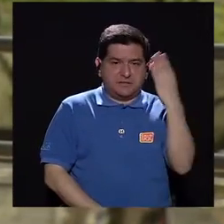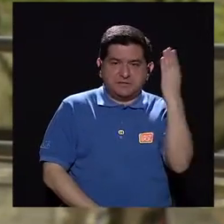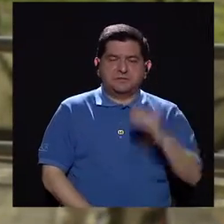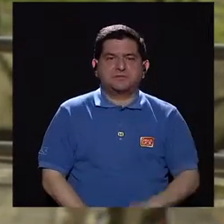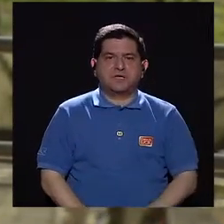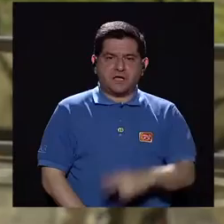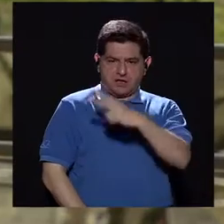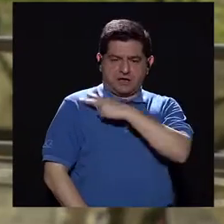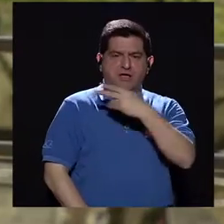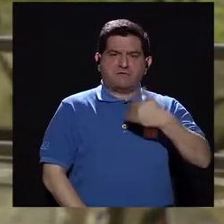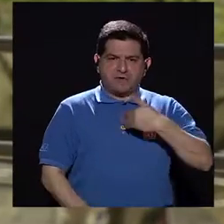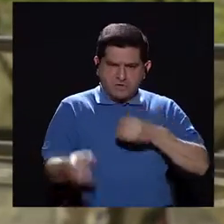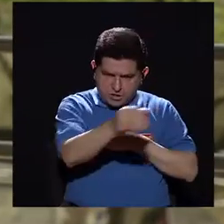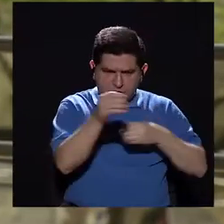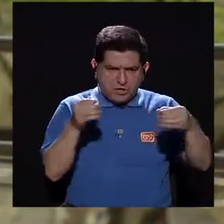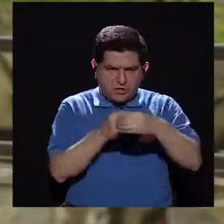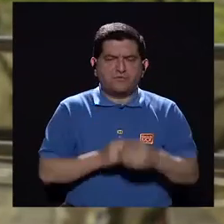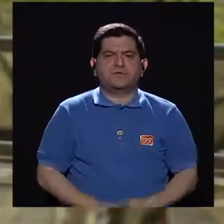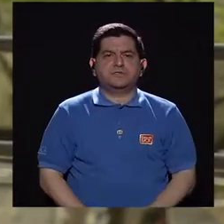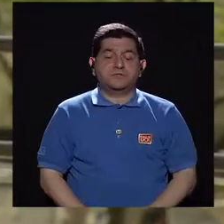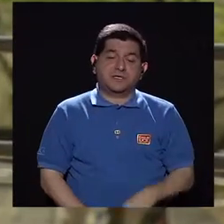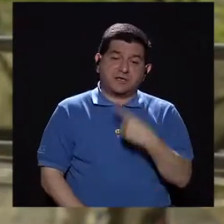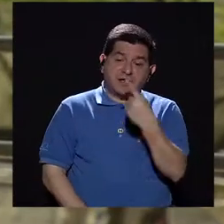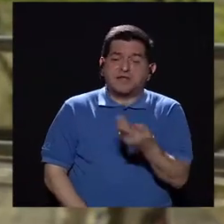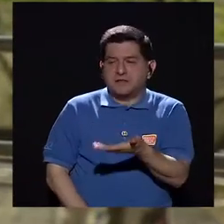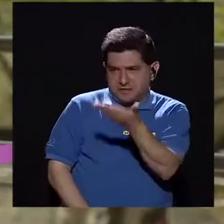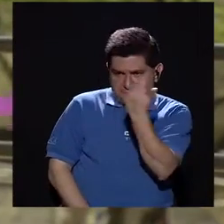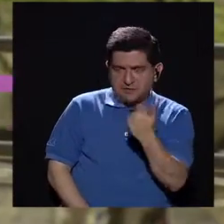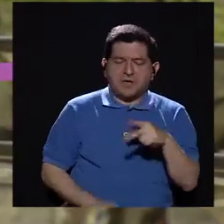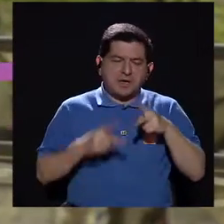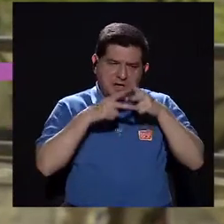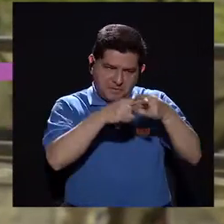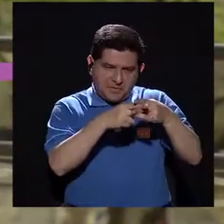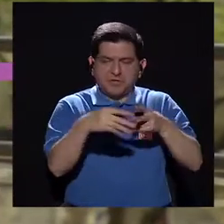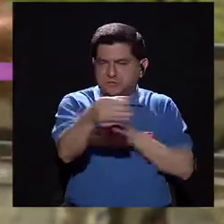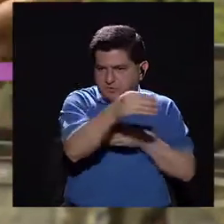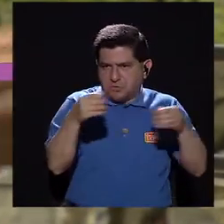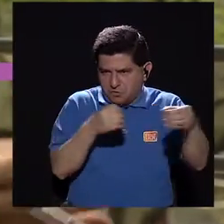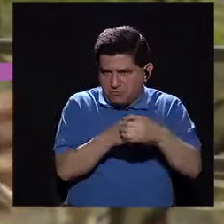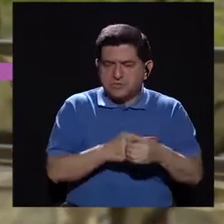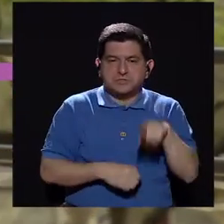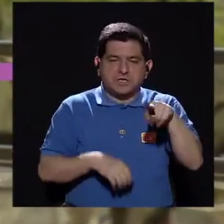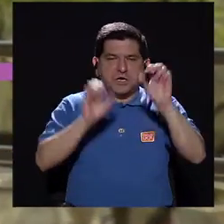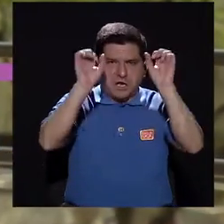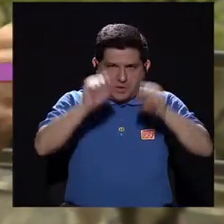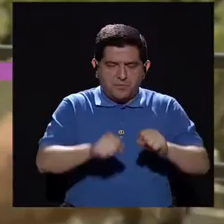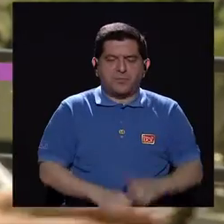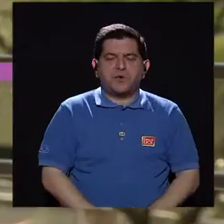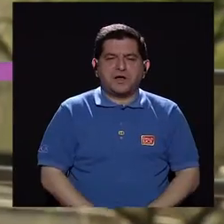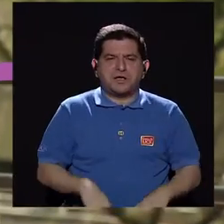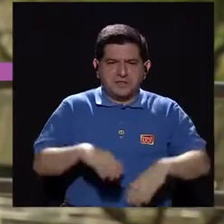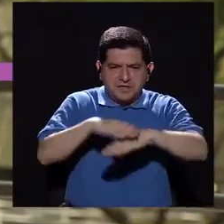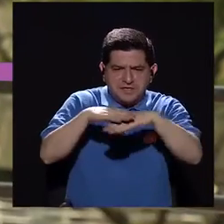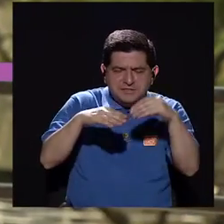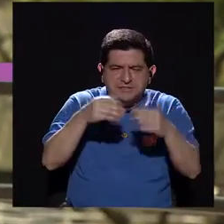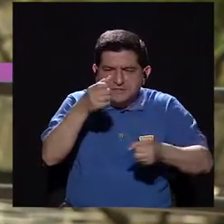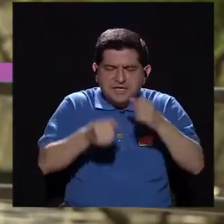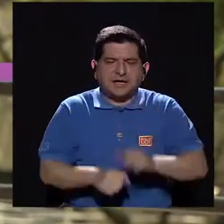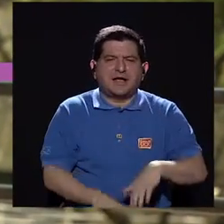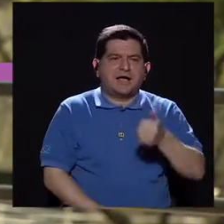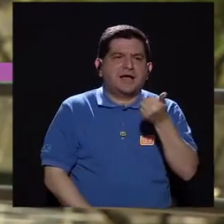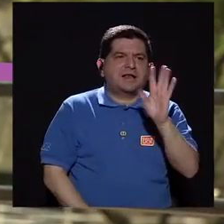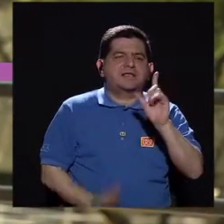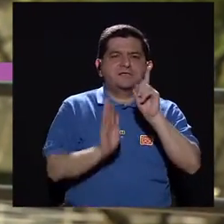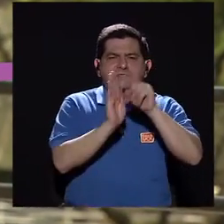que su jefatura, si tiene una oficina y no hay donde un espacio, le diga, venga un momentito, yo le presto mi oficina para que usted vaya a extraerse la